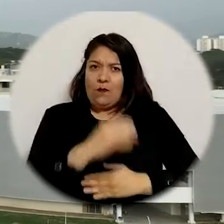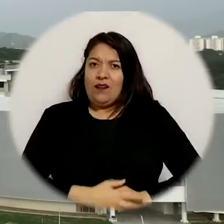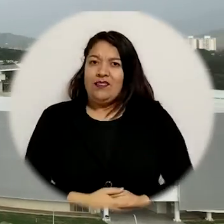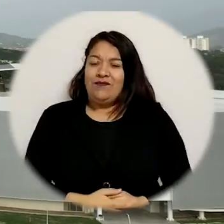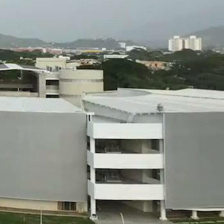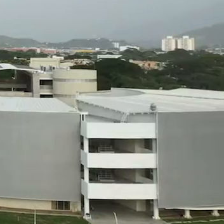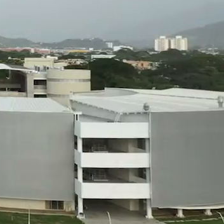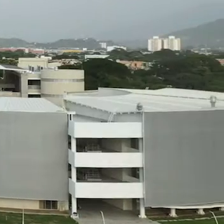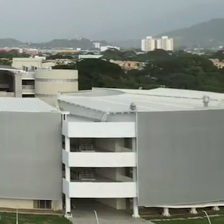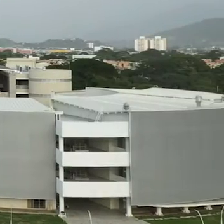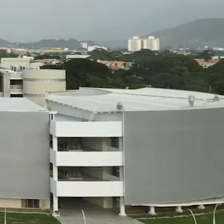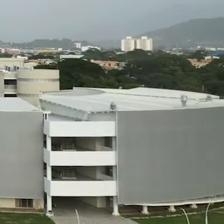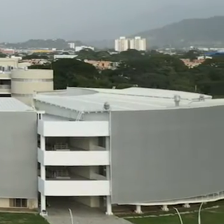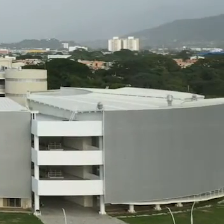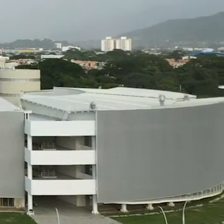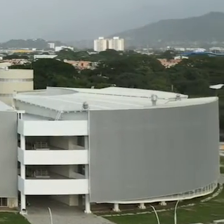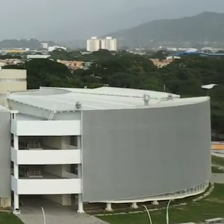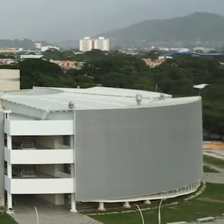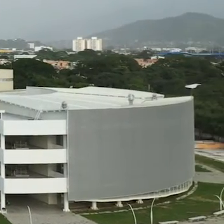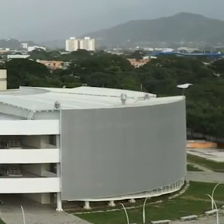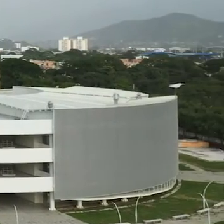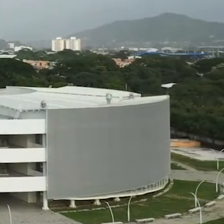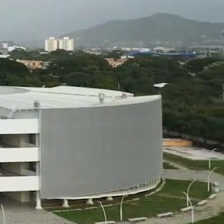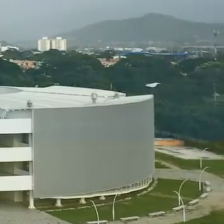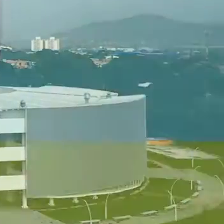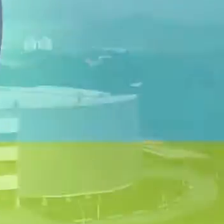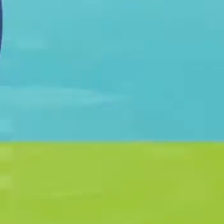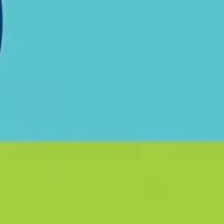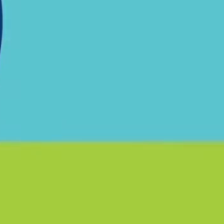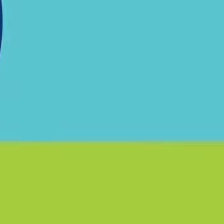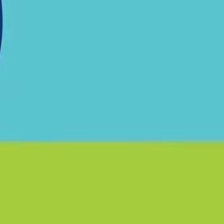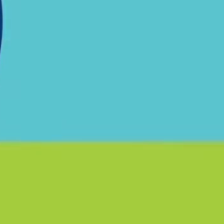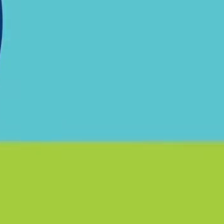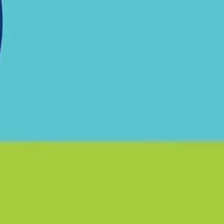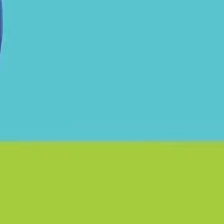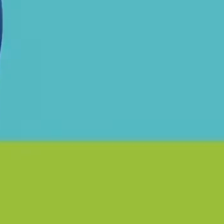Universidad del Magdalena, más incluyente e innovadora.